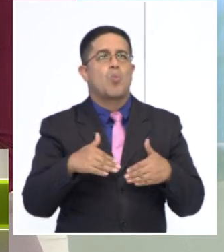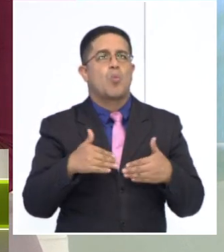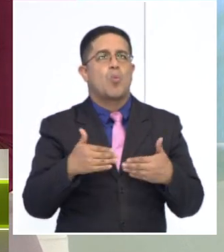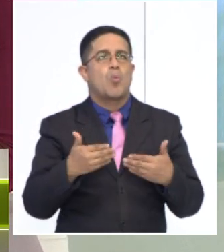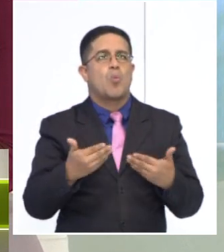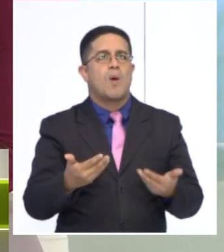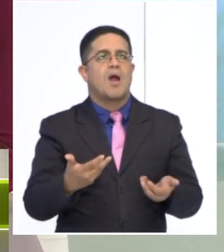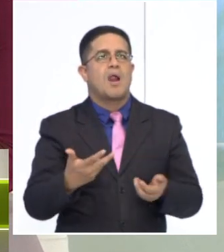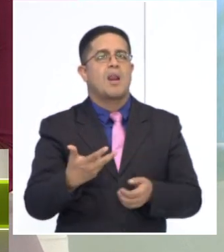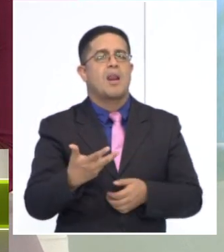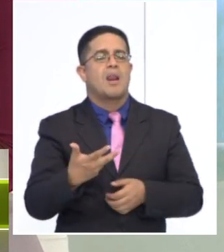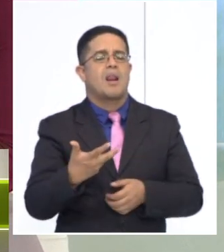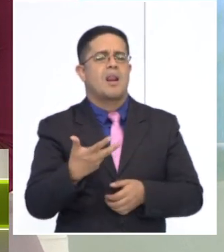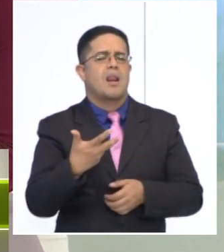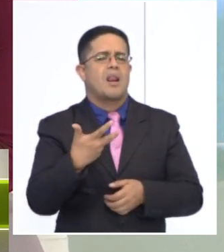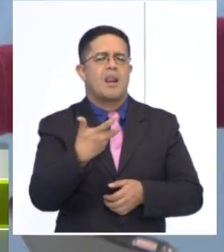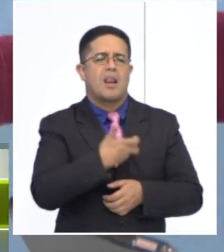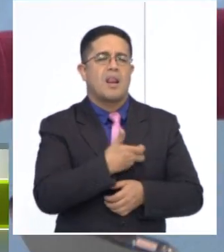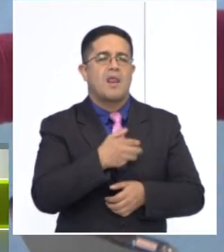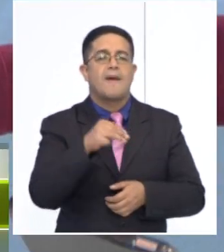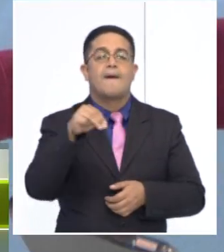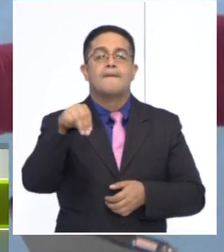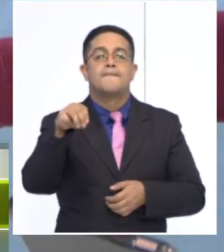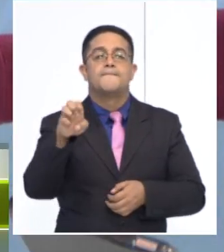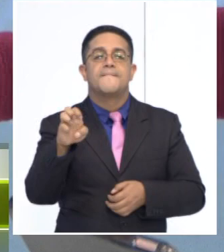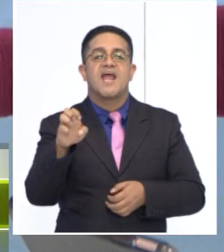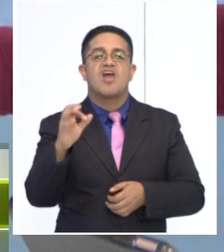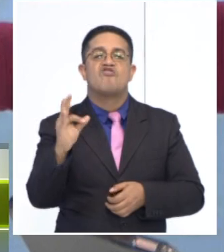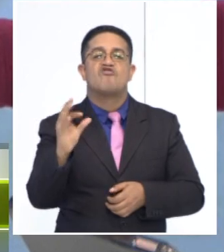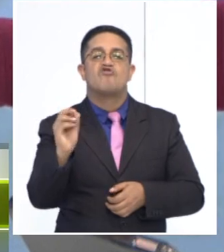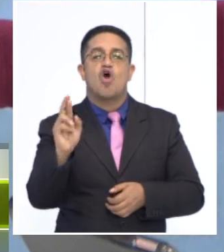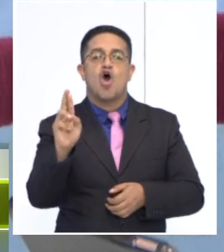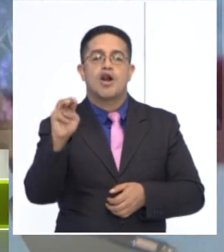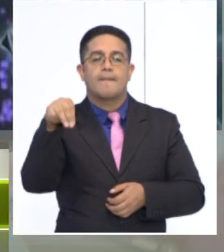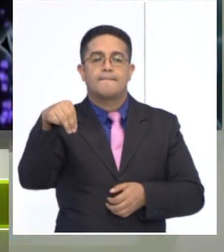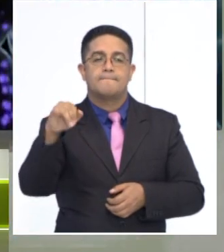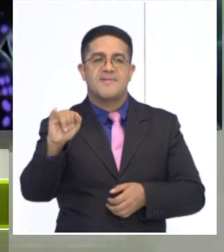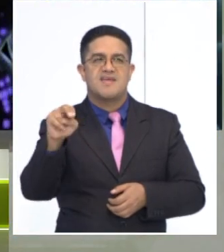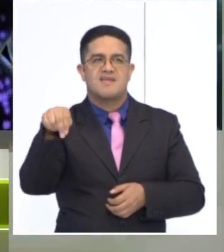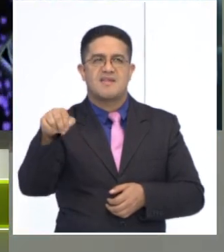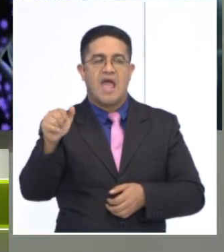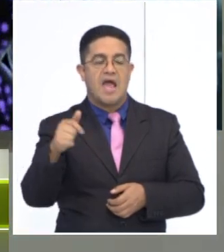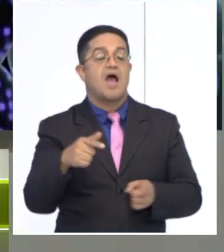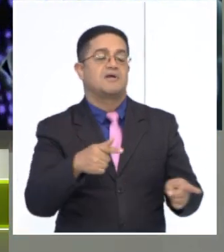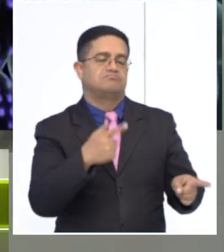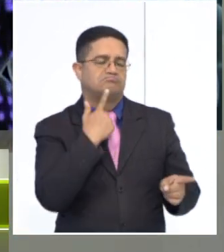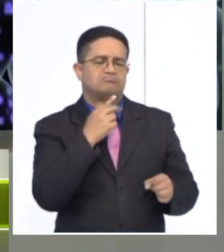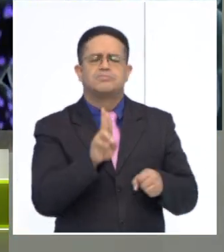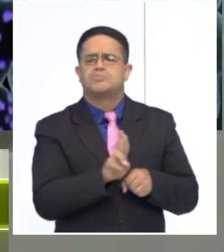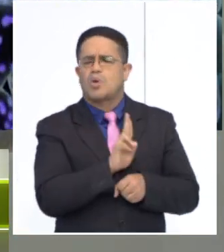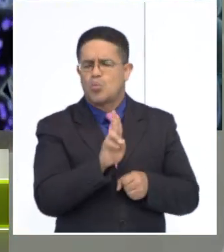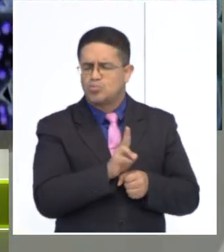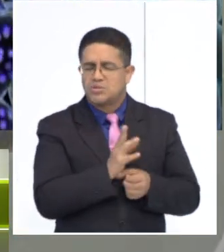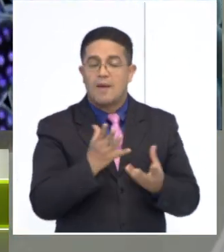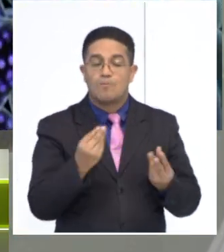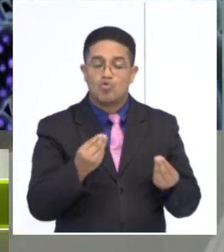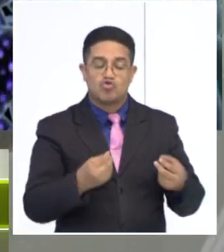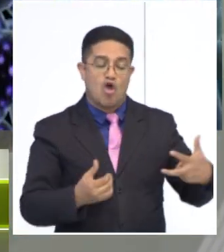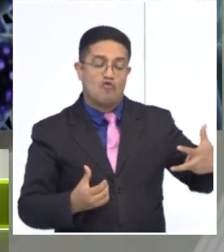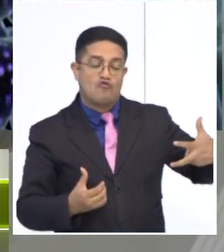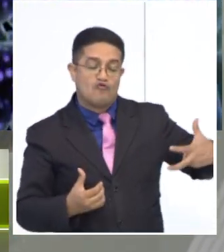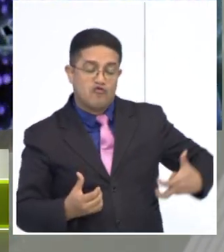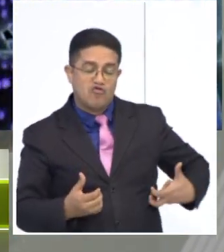la metformina? Gracias. Bueno, la metformina es un insulino sensibilizador que es muy utilizado, y el efecto